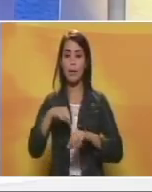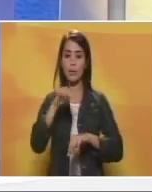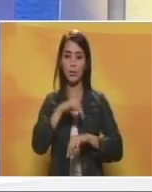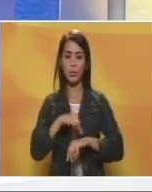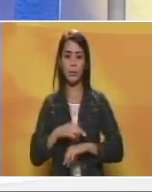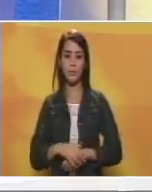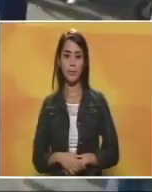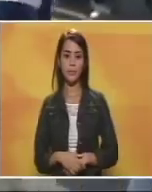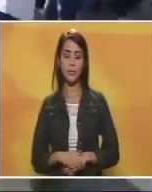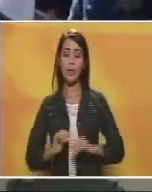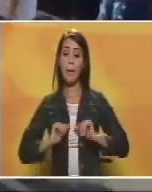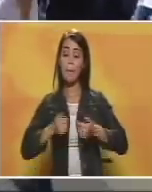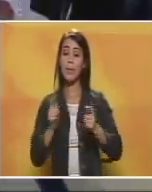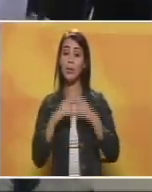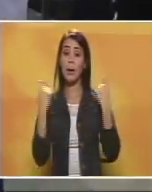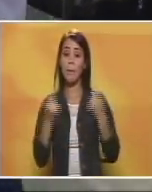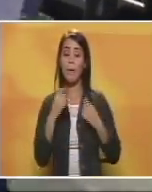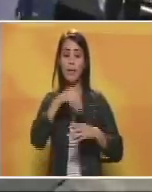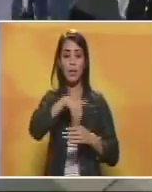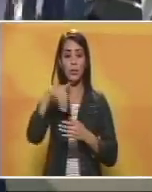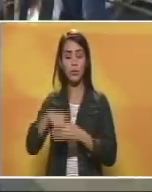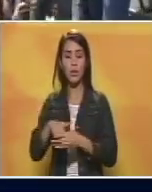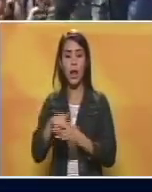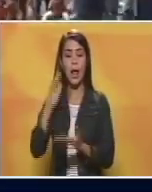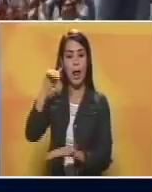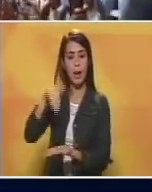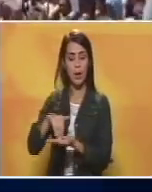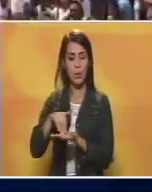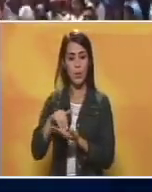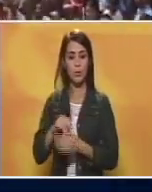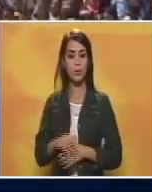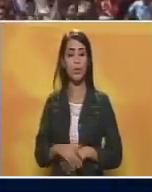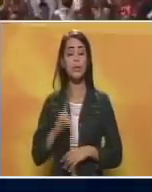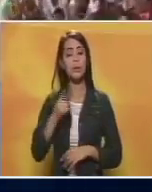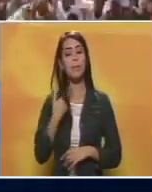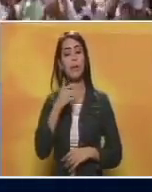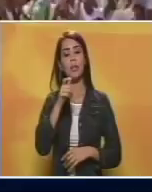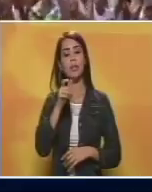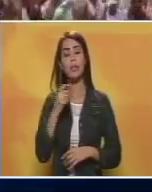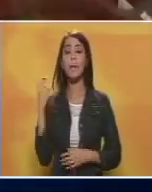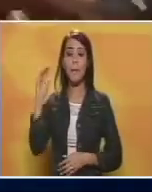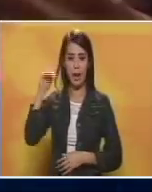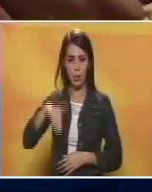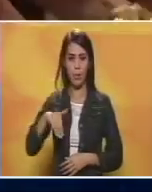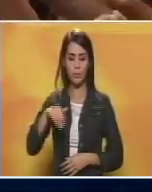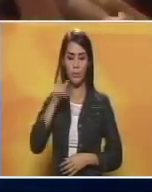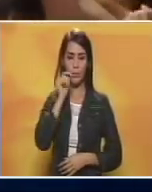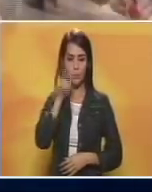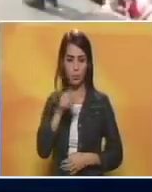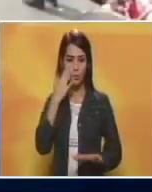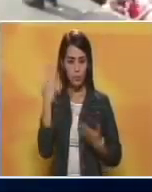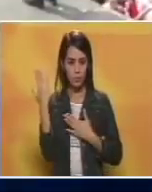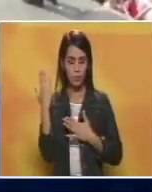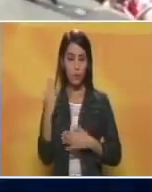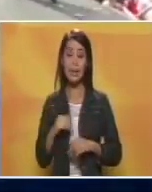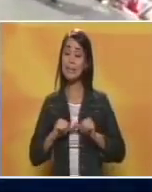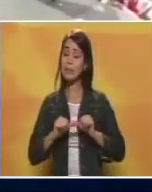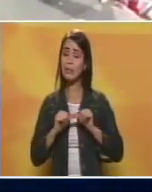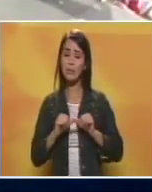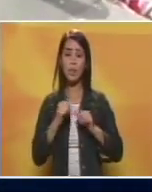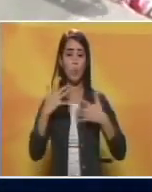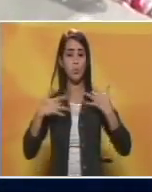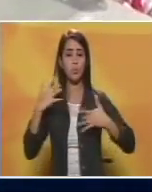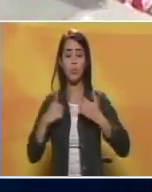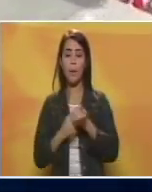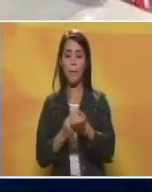nacional. Tras el inicio de la campaña electoral en el estado de Aragua, Bertucci y los candidatos a consejos legislativos y municipales dieron continuidad a las actividades